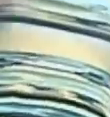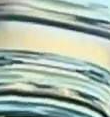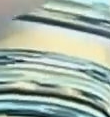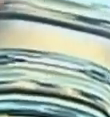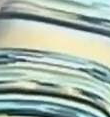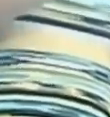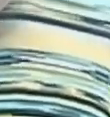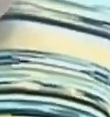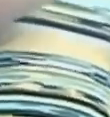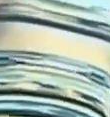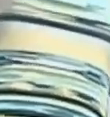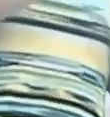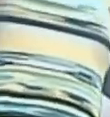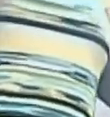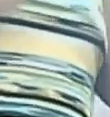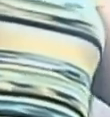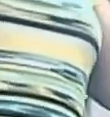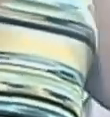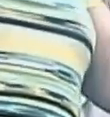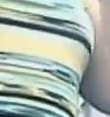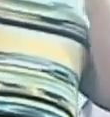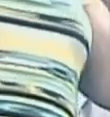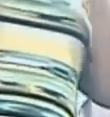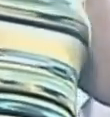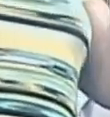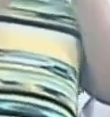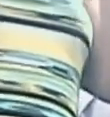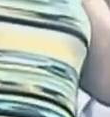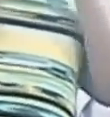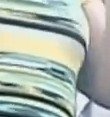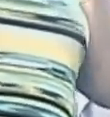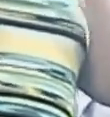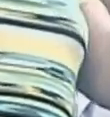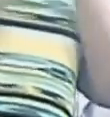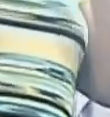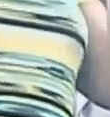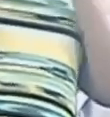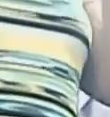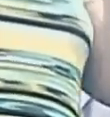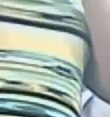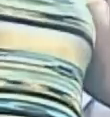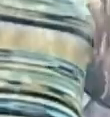Escuchábamos la segunda intervención del fiscal general de la República Bolivariana